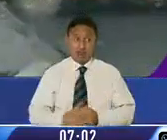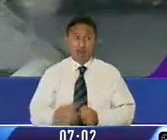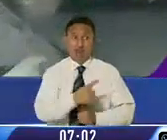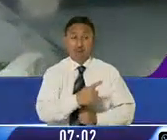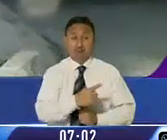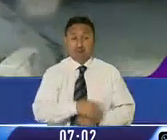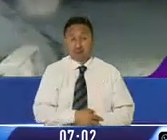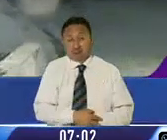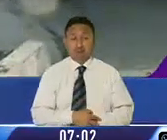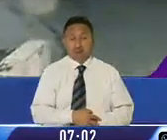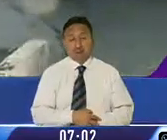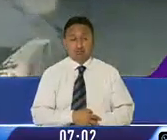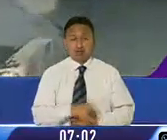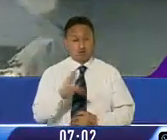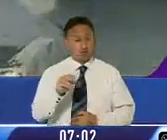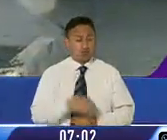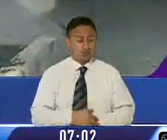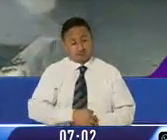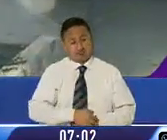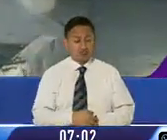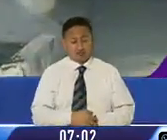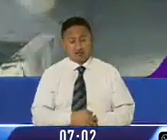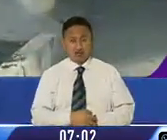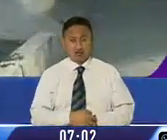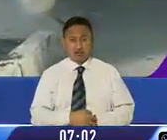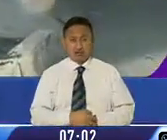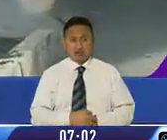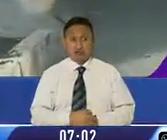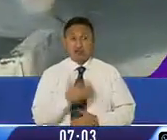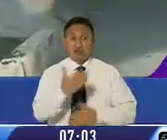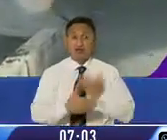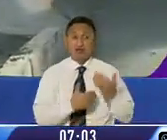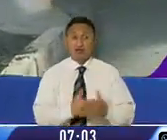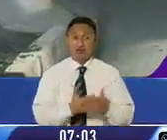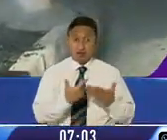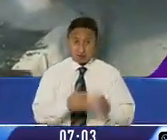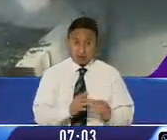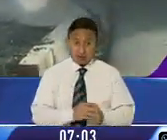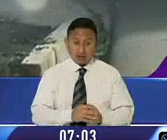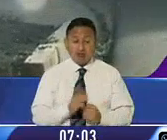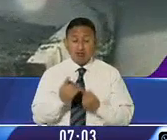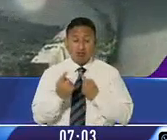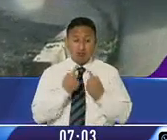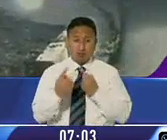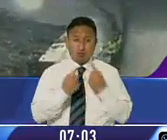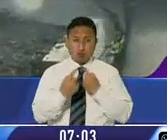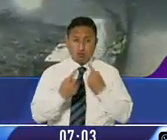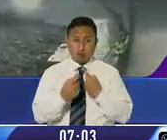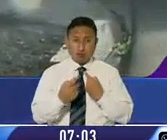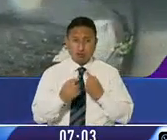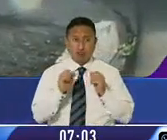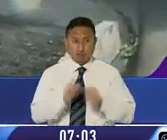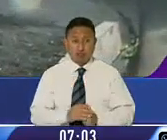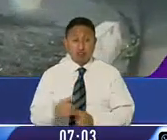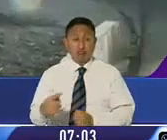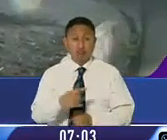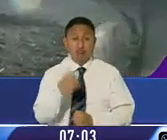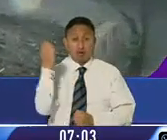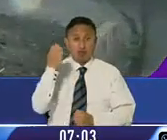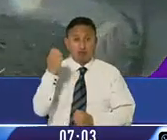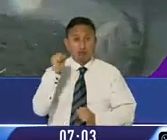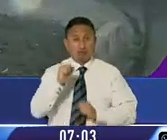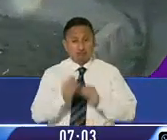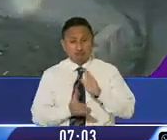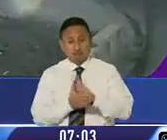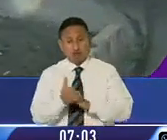los manifestantes se negaban a dejarla pasar. Pocos minutos después, luego de algunos diálogos, permitieron que la